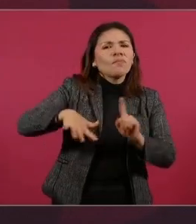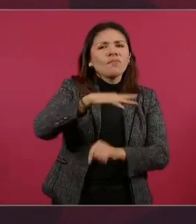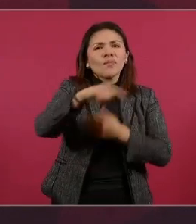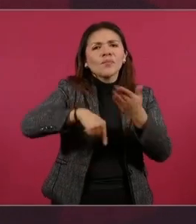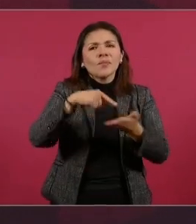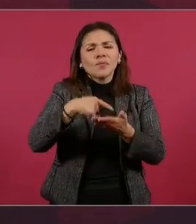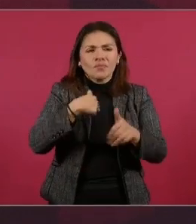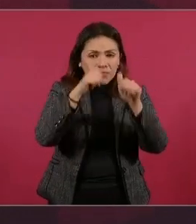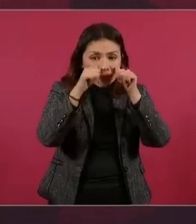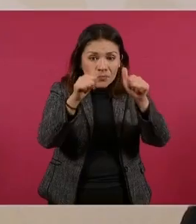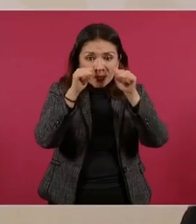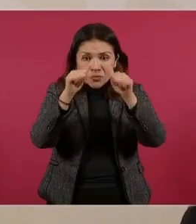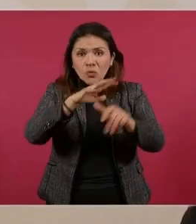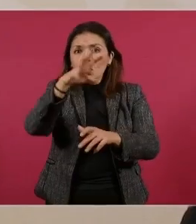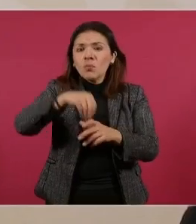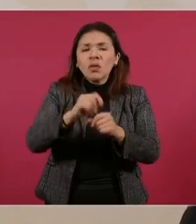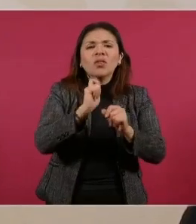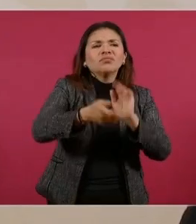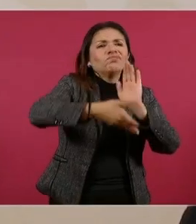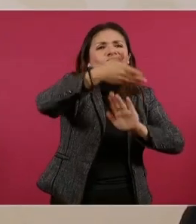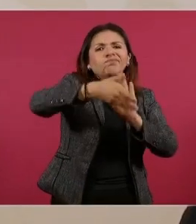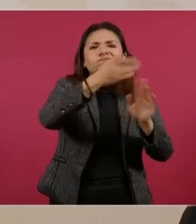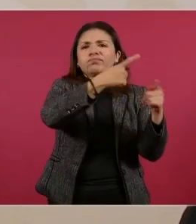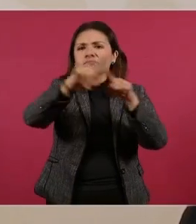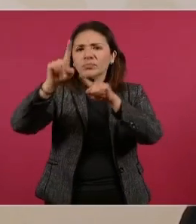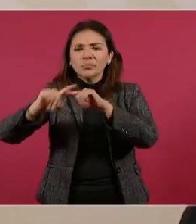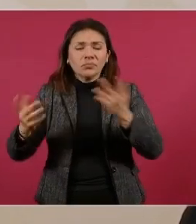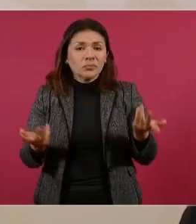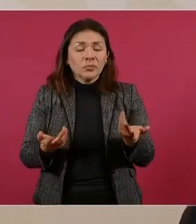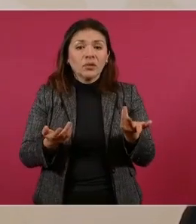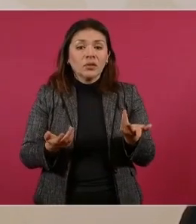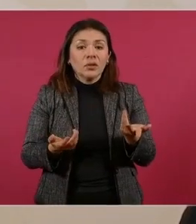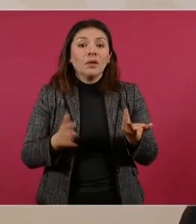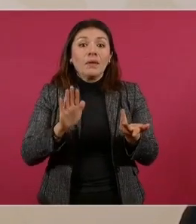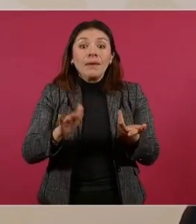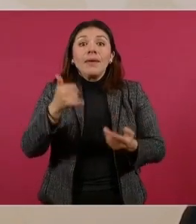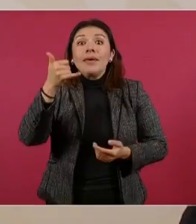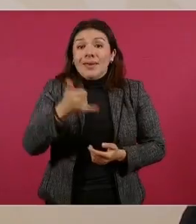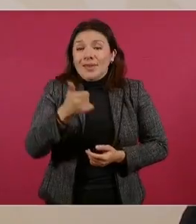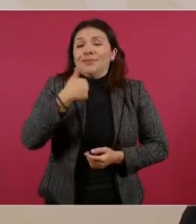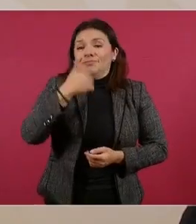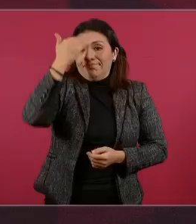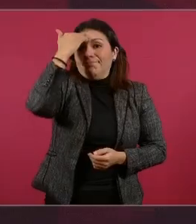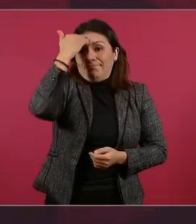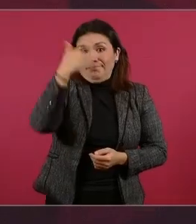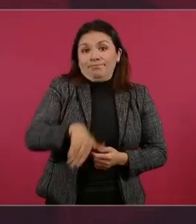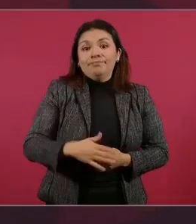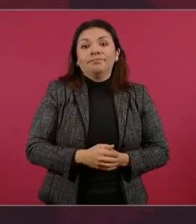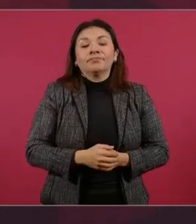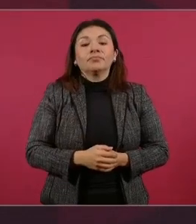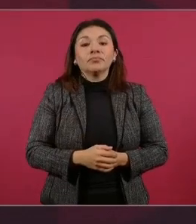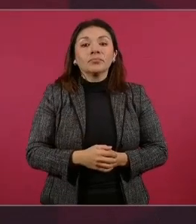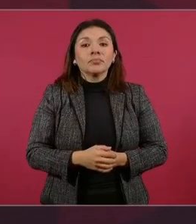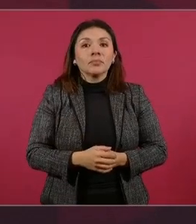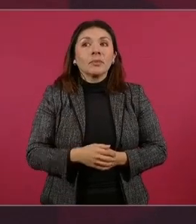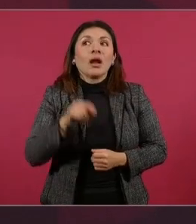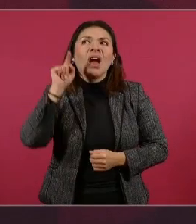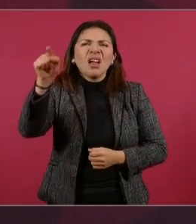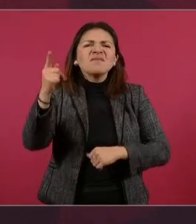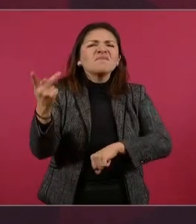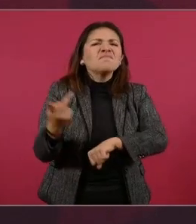y estoy pendiente de todas las obras y sé muy bien lo que